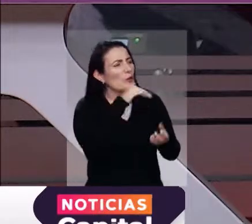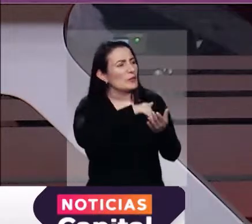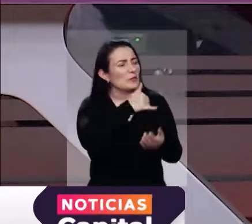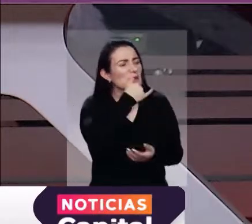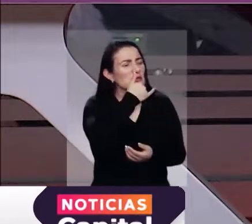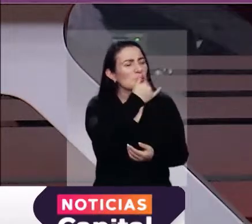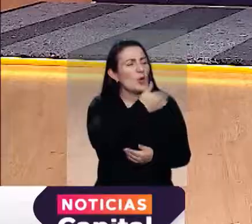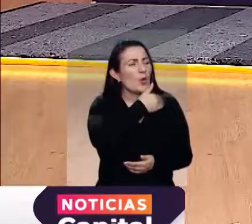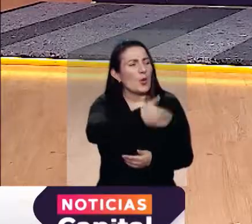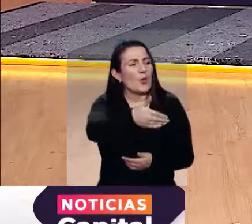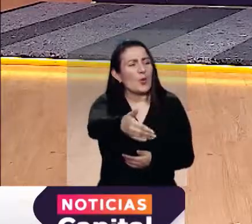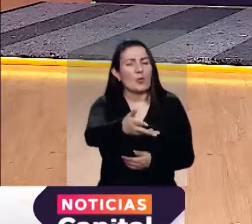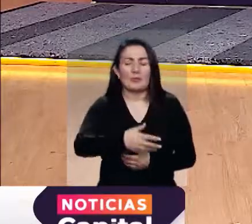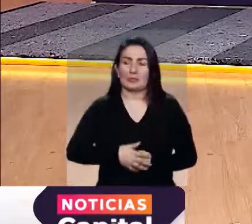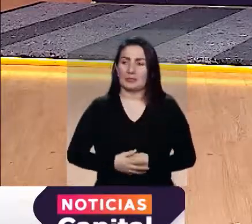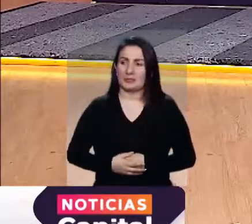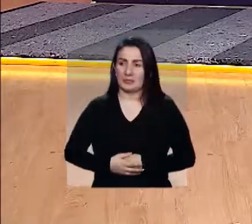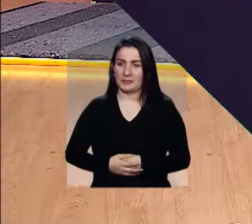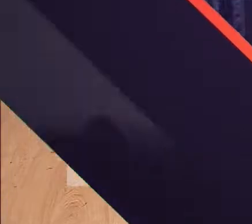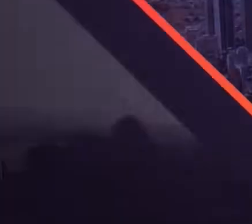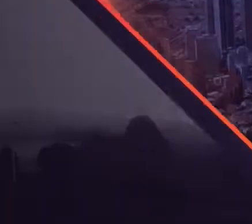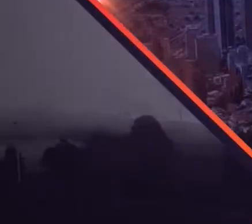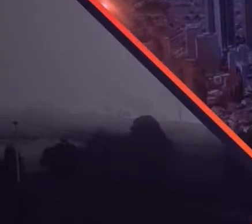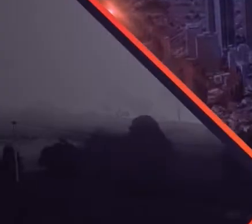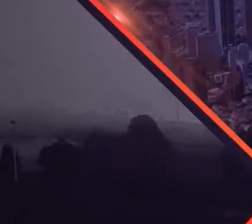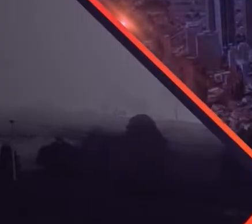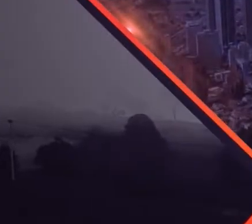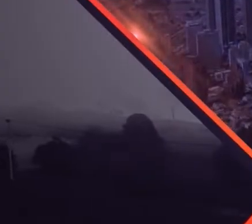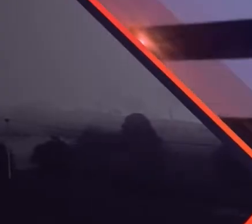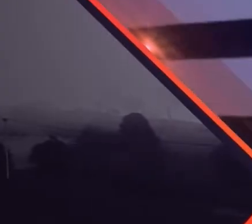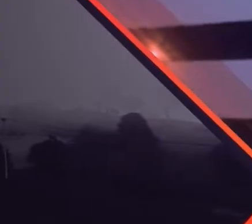¿Cómo avanza esta jornada? Adelante.